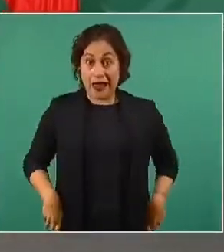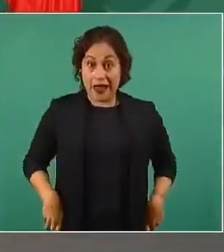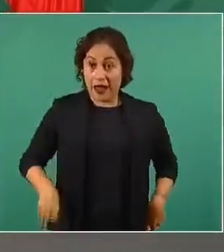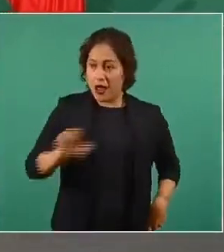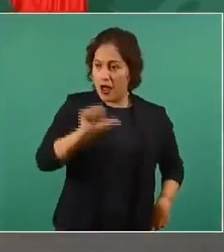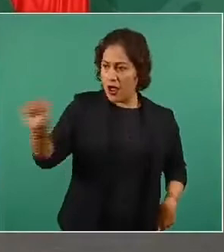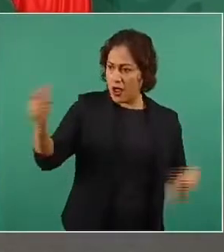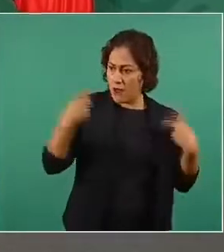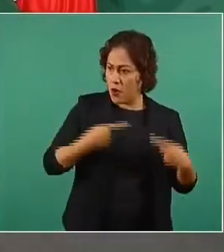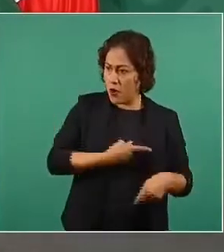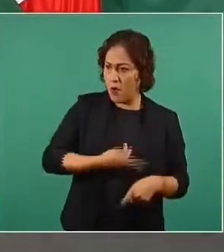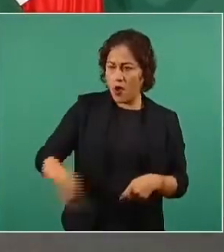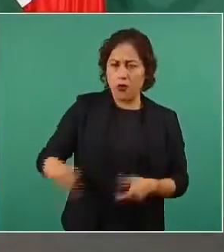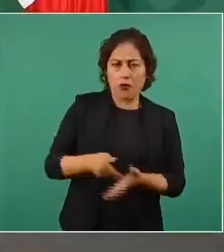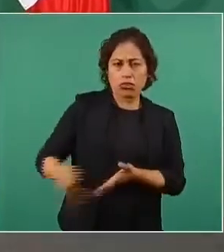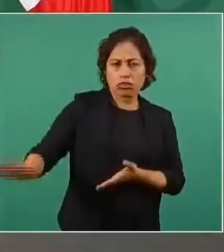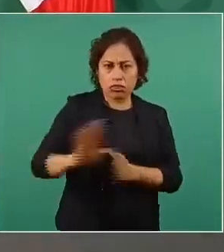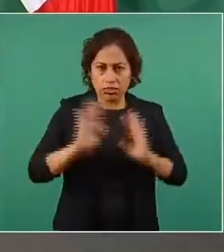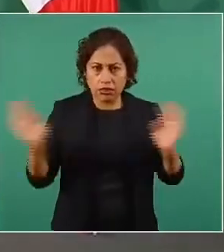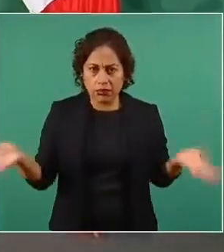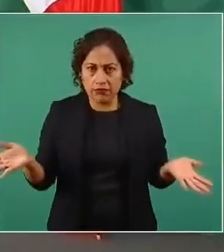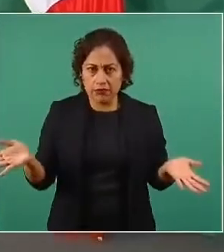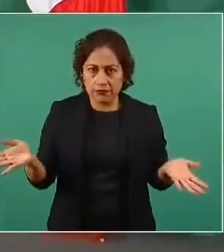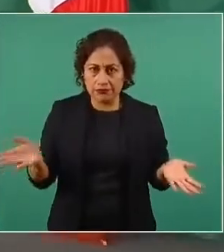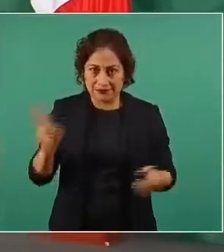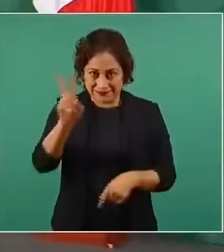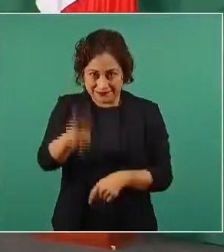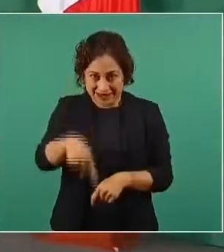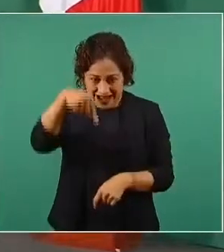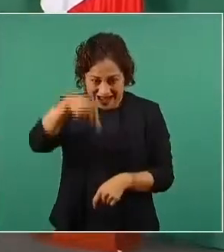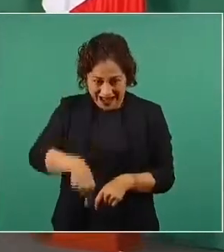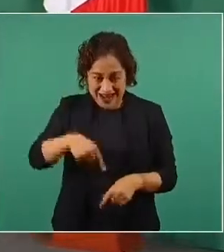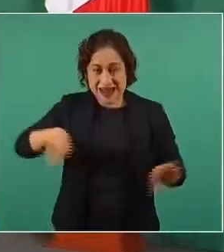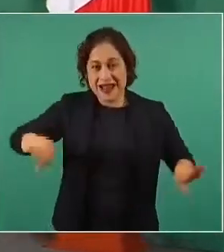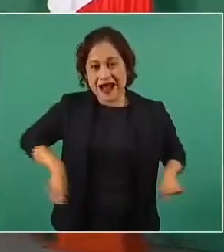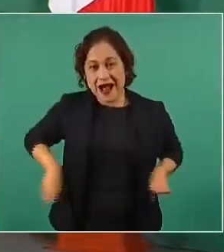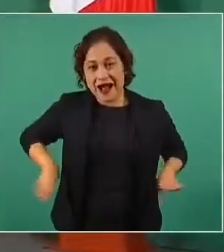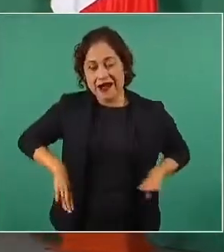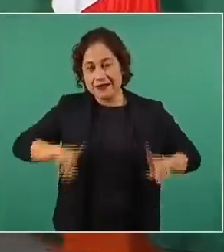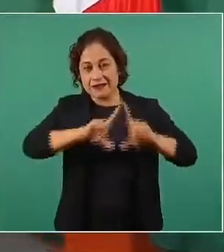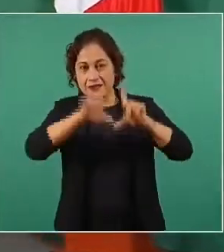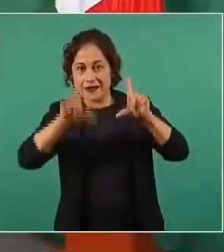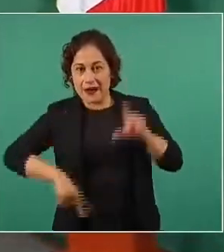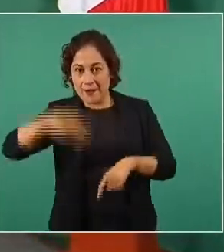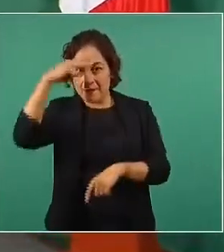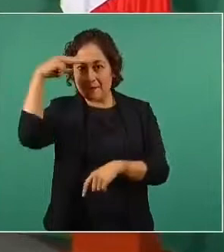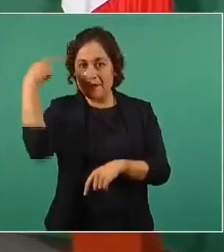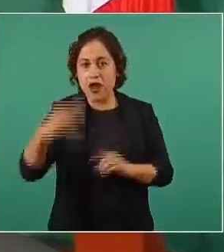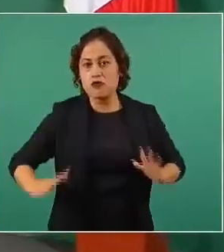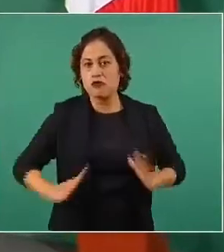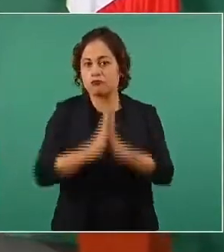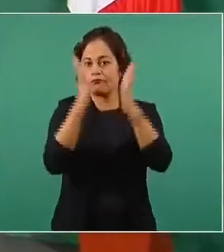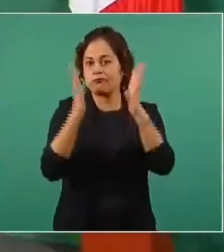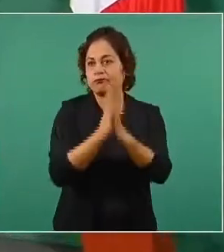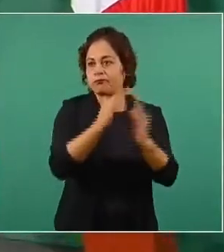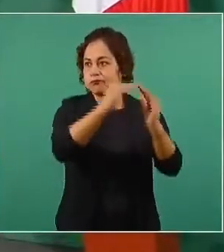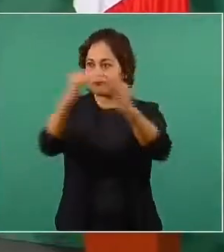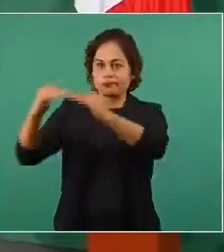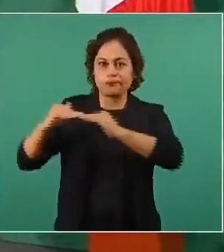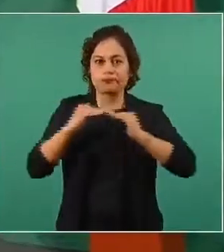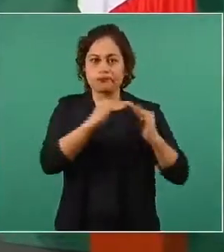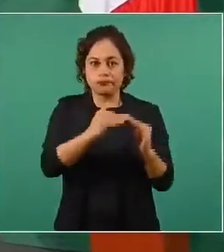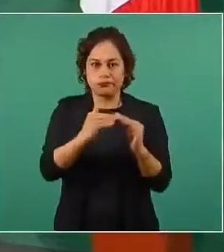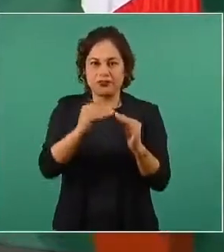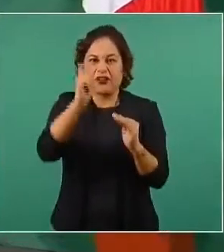democrático: atender a todos, escuchar a todos, pero darle preferencia a quien más lo necesita. Eso